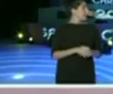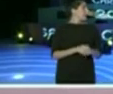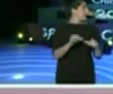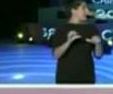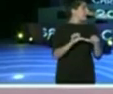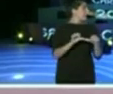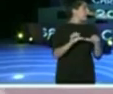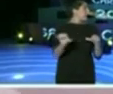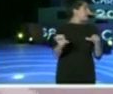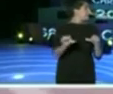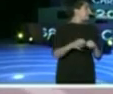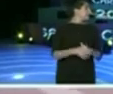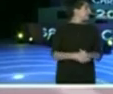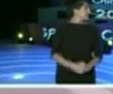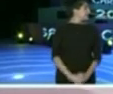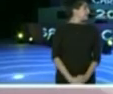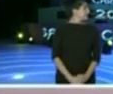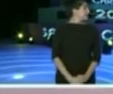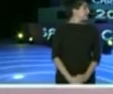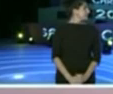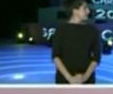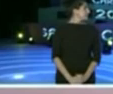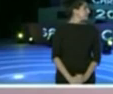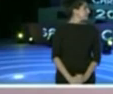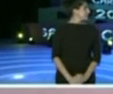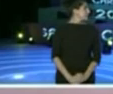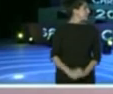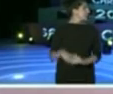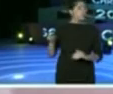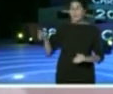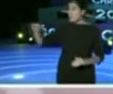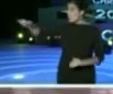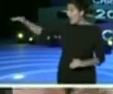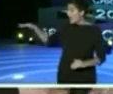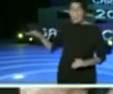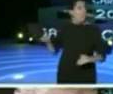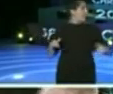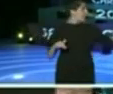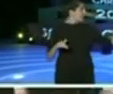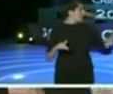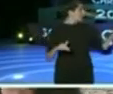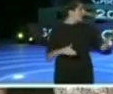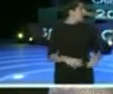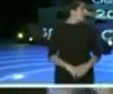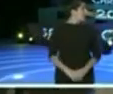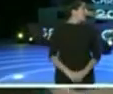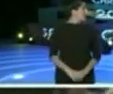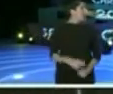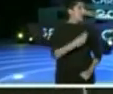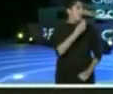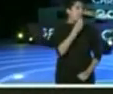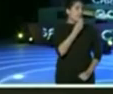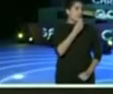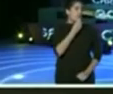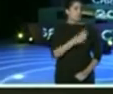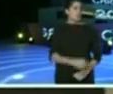ahí, pues tienes por aquí una rampa, tienes por allá otra, por donde tú quieras, ¿no? Venga, aquí viene el representante de Pitapitos. Emilio, entonces vente